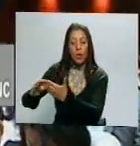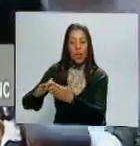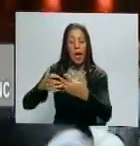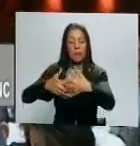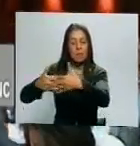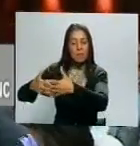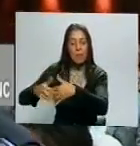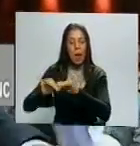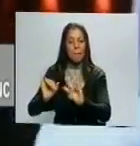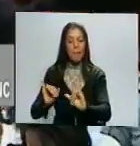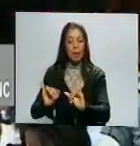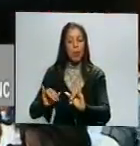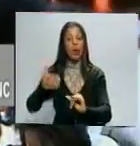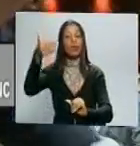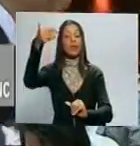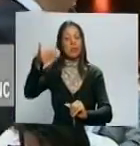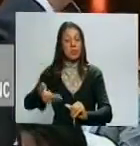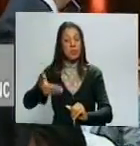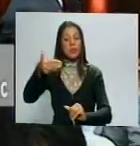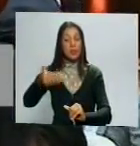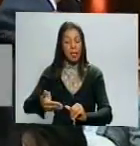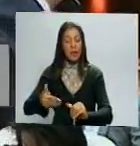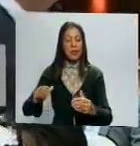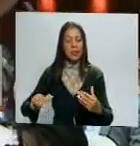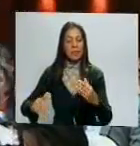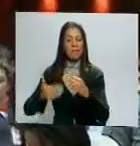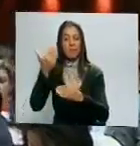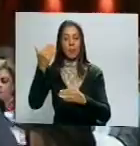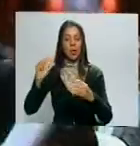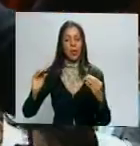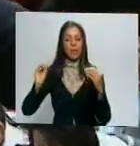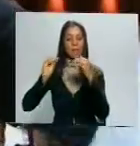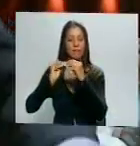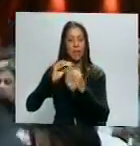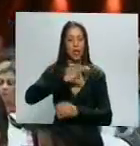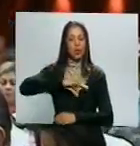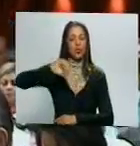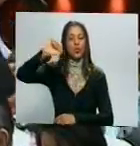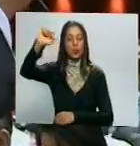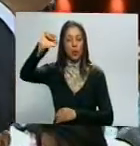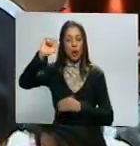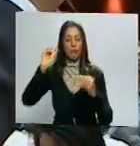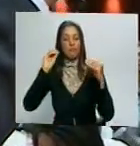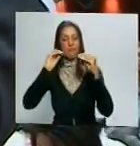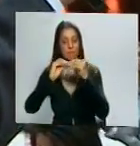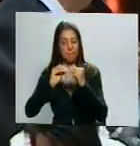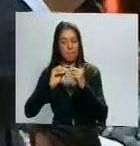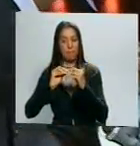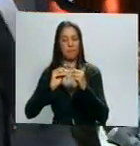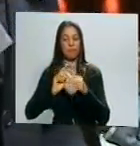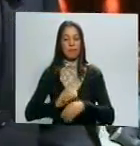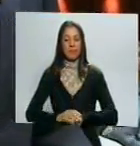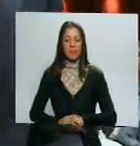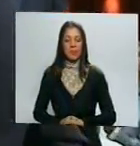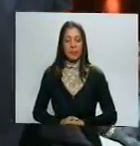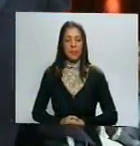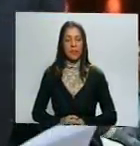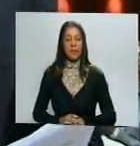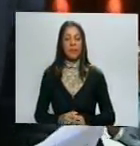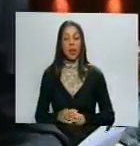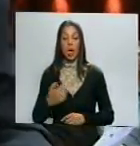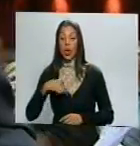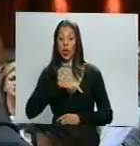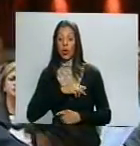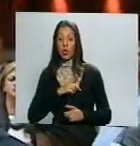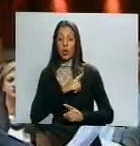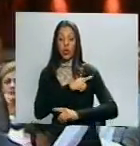eje esencial también del modelo económico productivo socialista, del modelo económico productivo posrentista. Y allí tenemos que